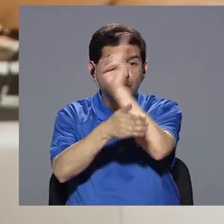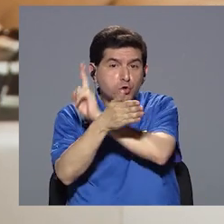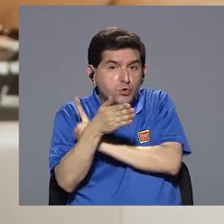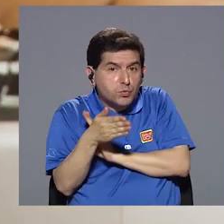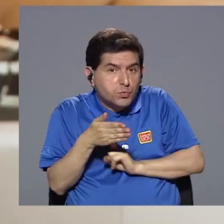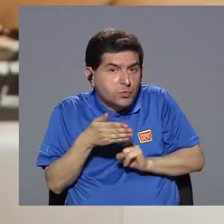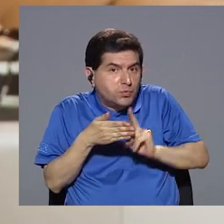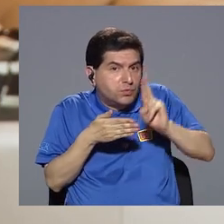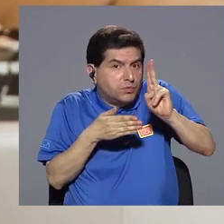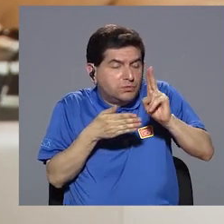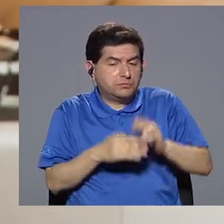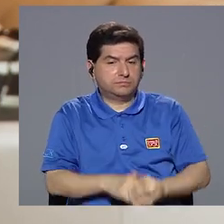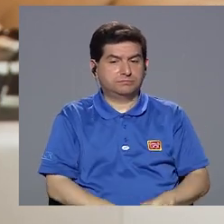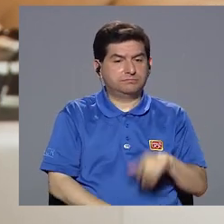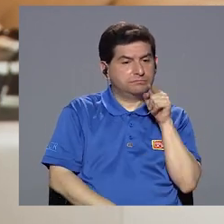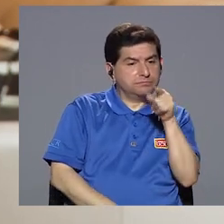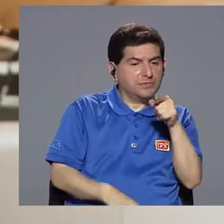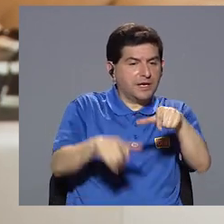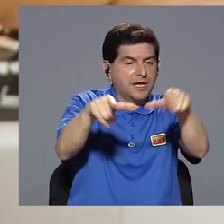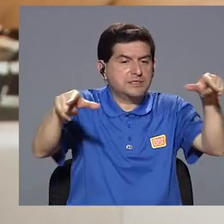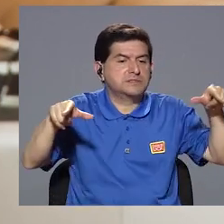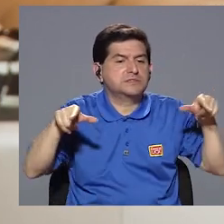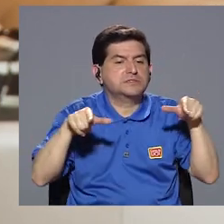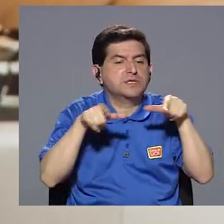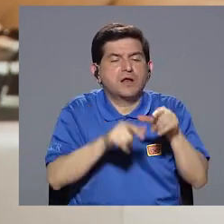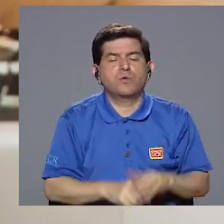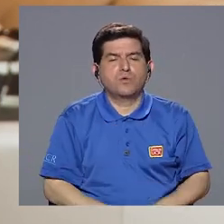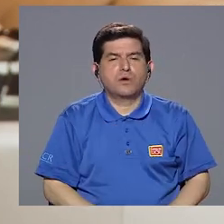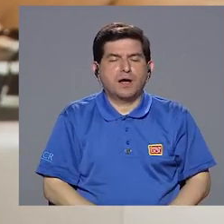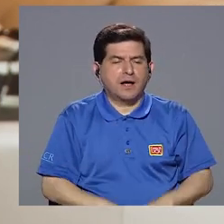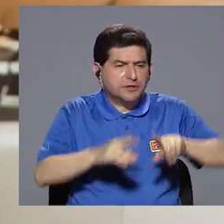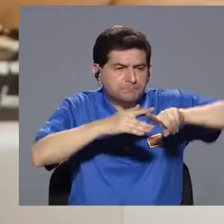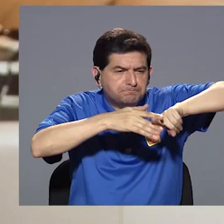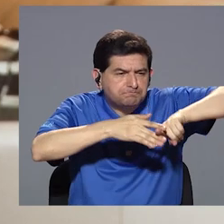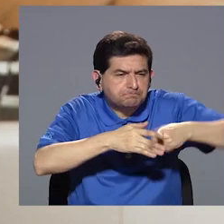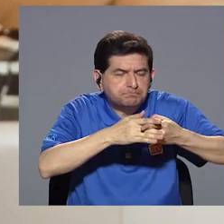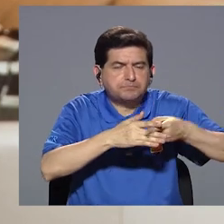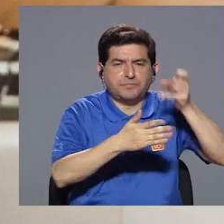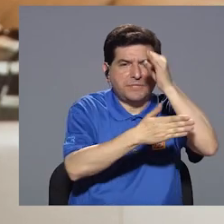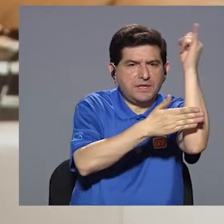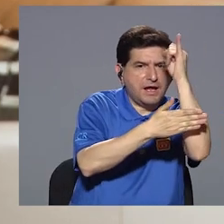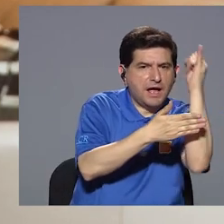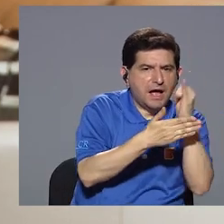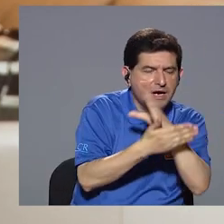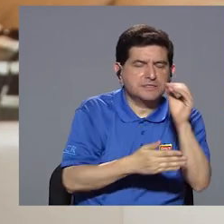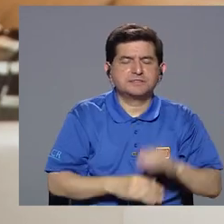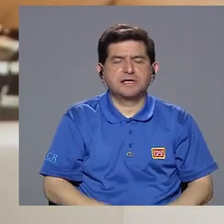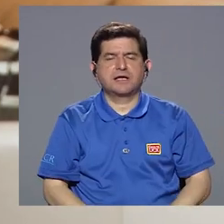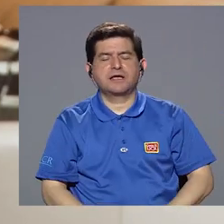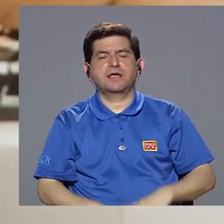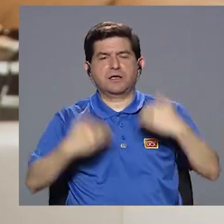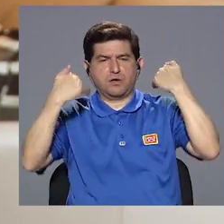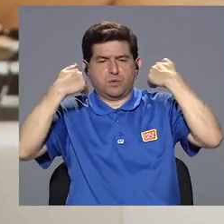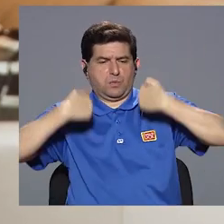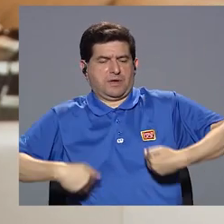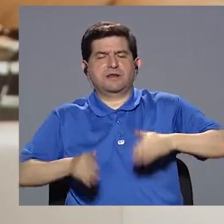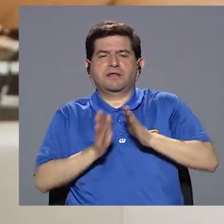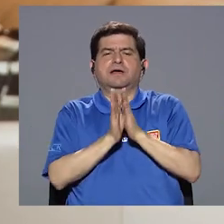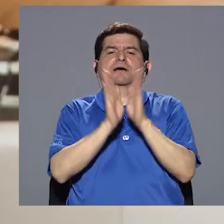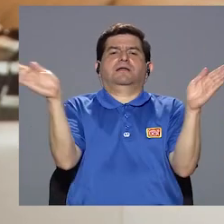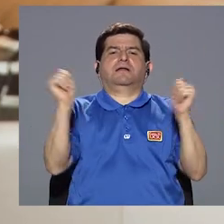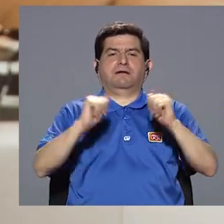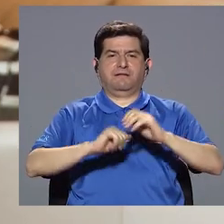la universidad ha sido el lugar donde se han cultivado las artes y las humanidades